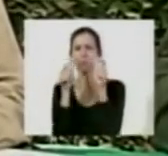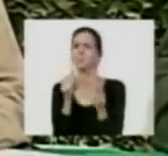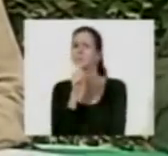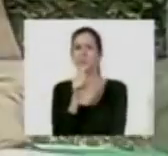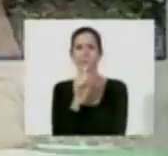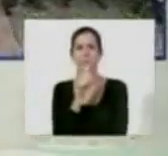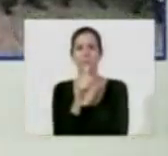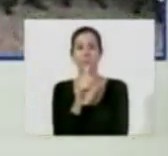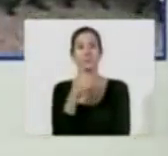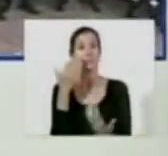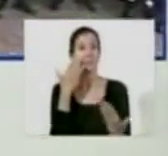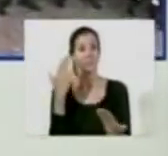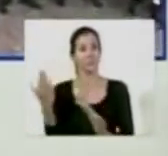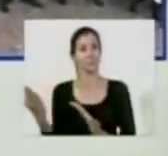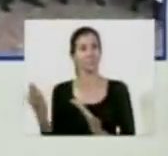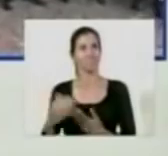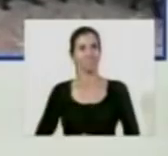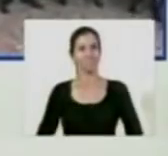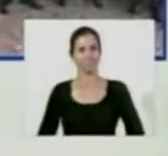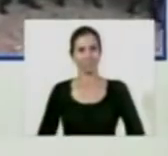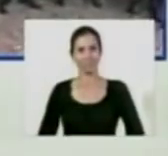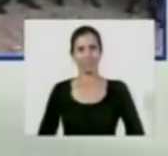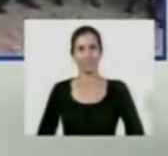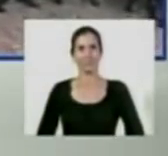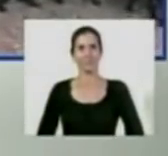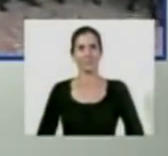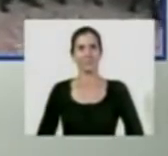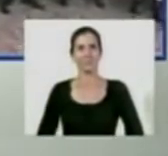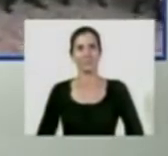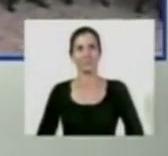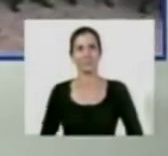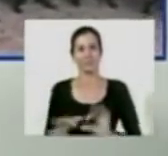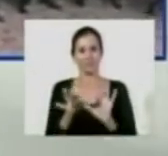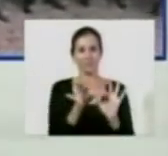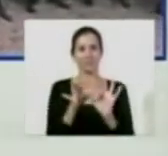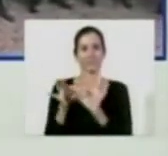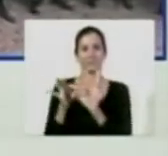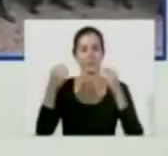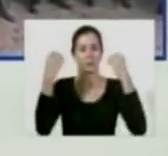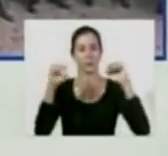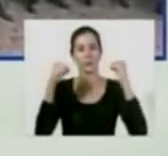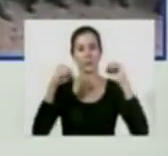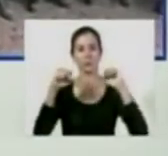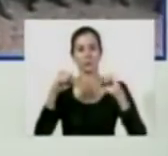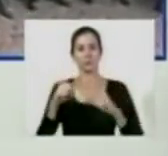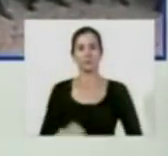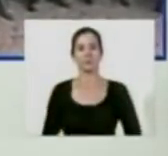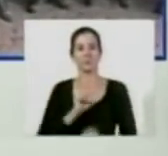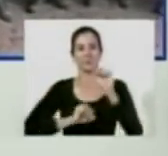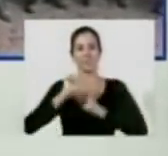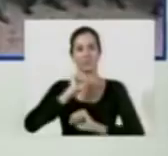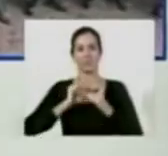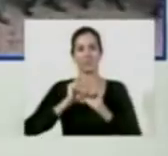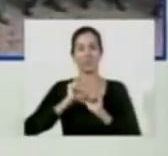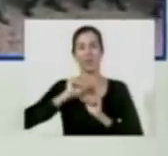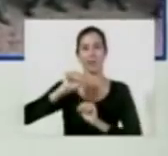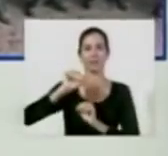vamos a demostrarle la cohesión, el adiestramiento y la capacidad operativa de nuestra defensa